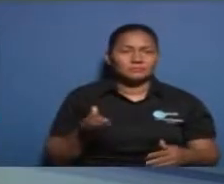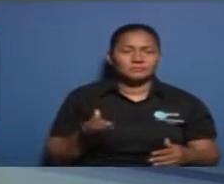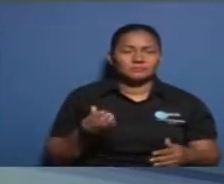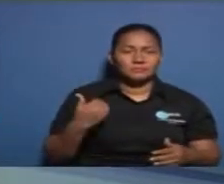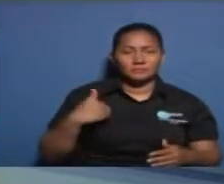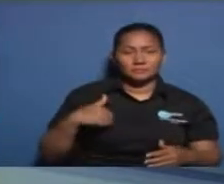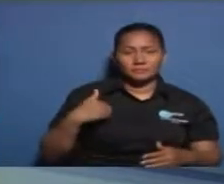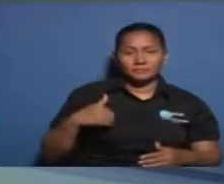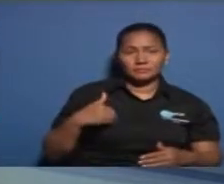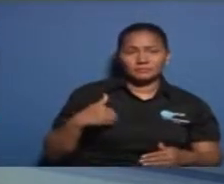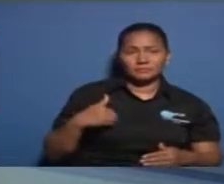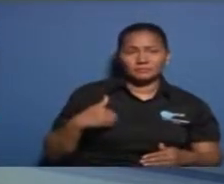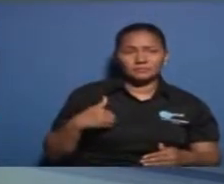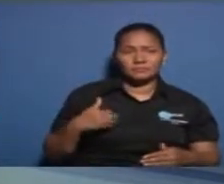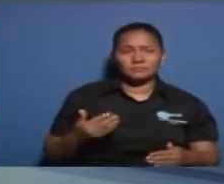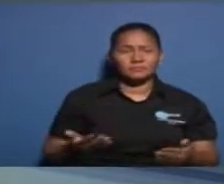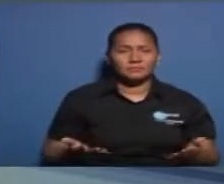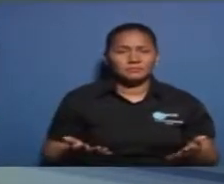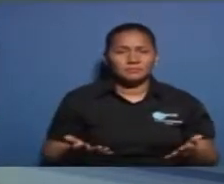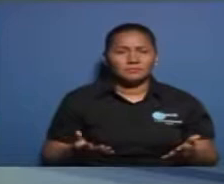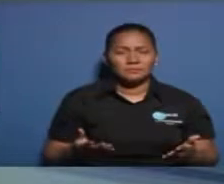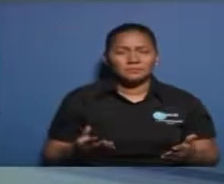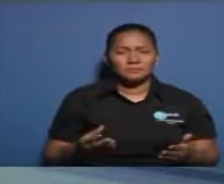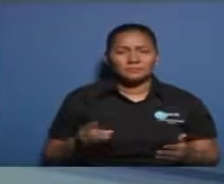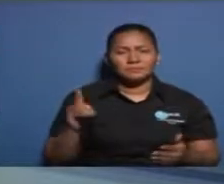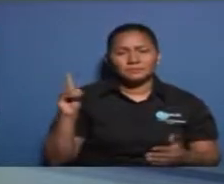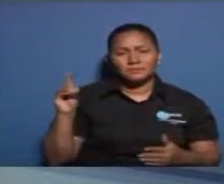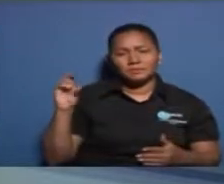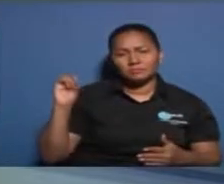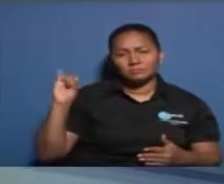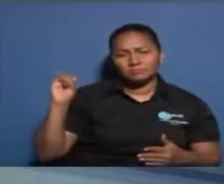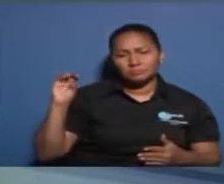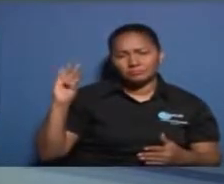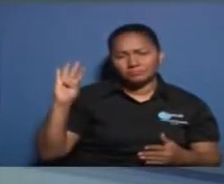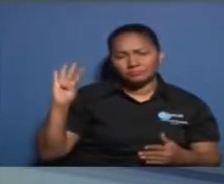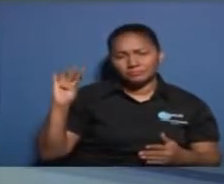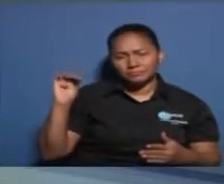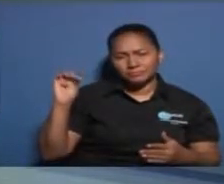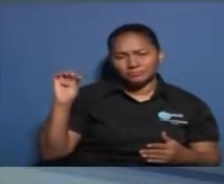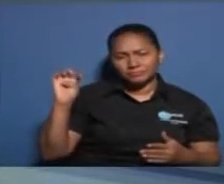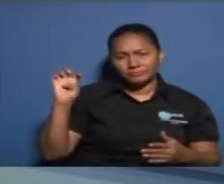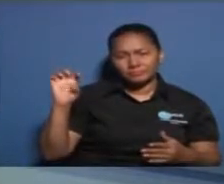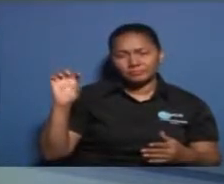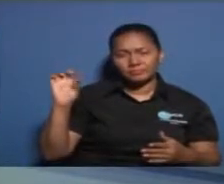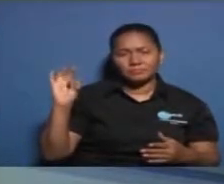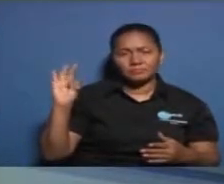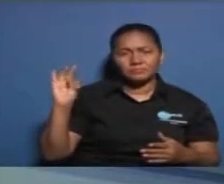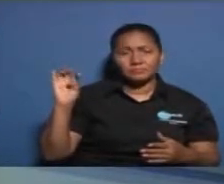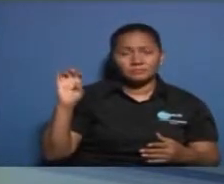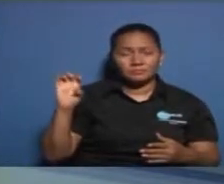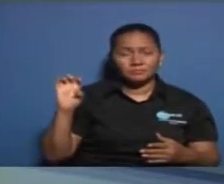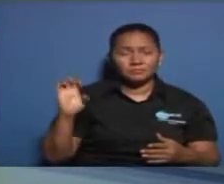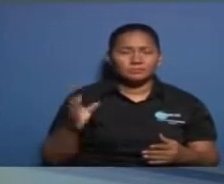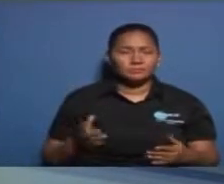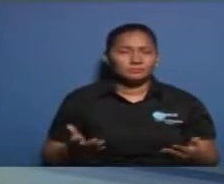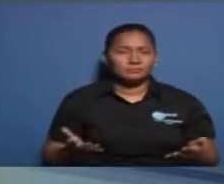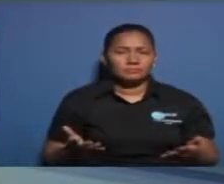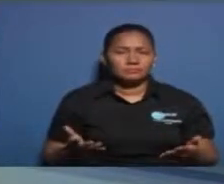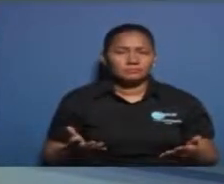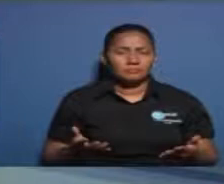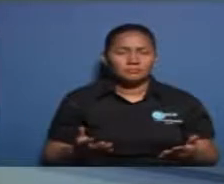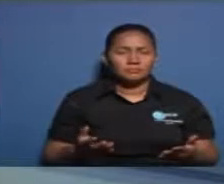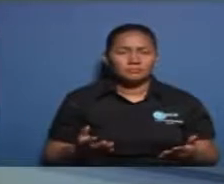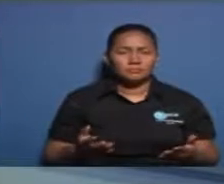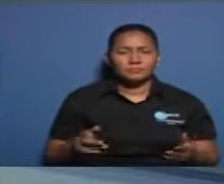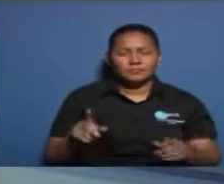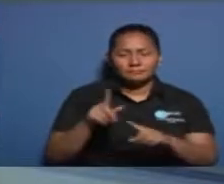tiempo las enfermedades sólo se estudiaron en los varones y resulta que son completamente diferentes en las mujeres y en los